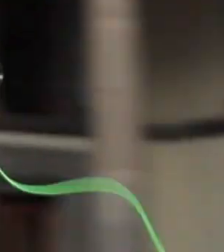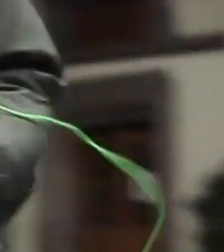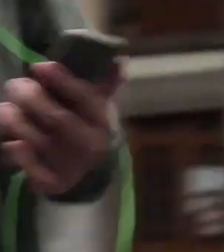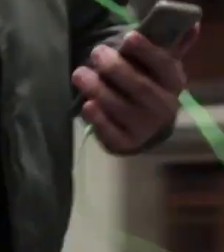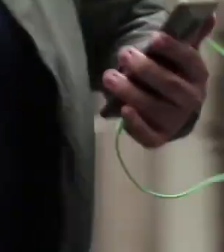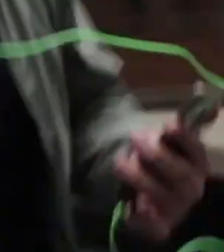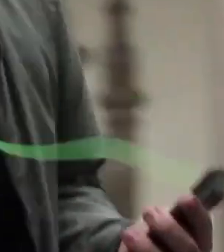Un